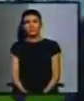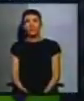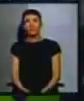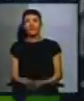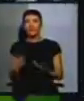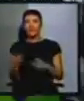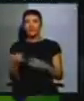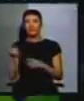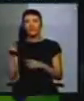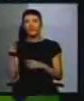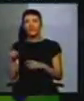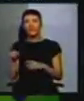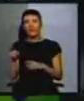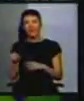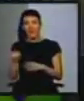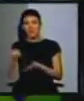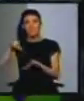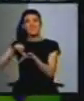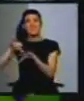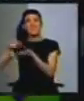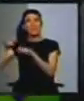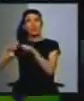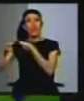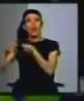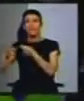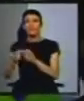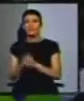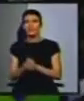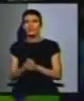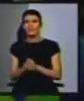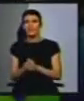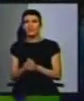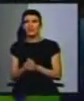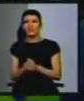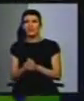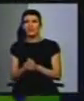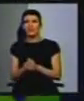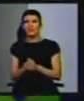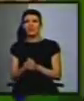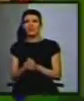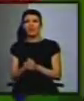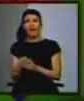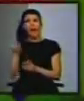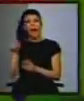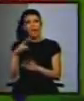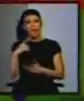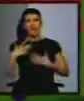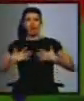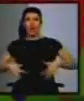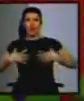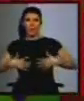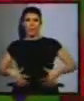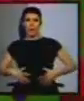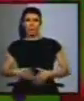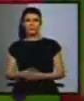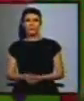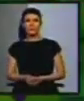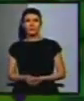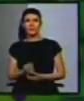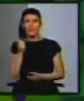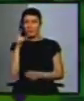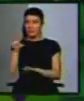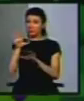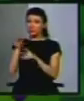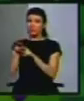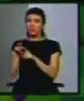Ya, este es ahora el centro comercial El Arco. Ajá. ¿Aquí qué lo que se encuentran harta ropa? Lo que primero nos llama la atención son